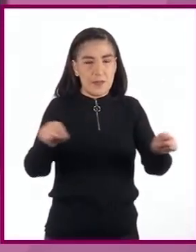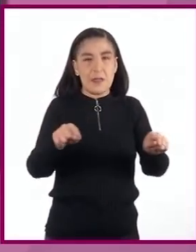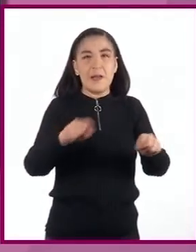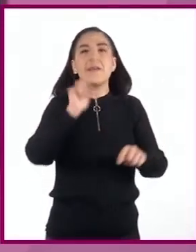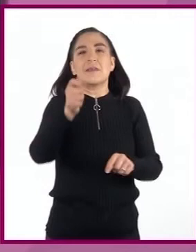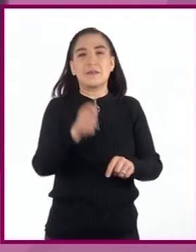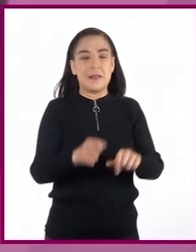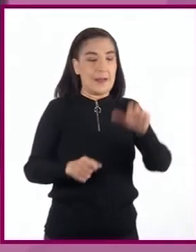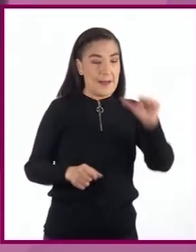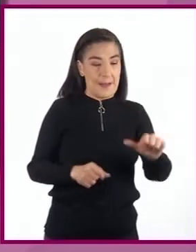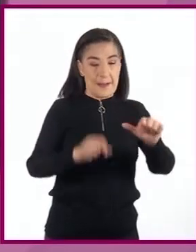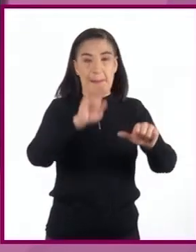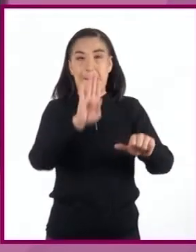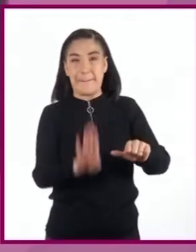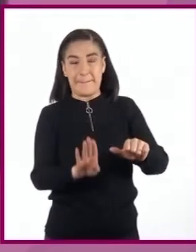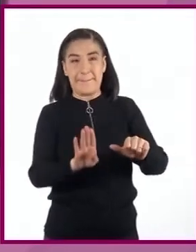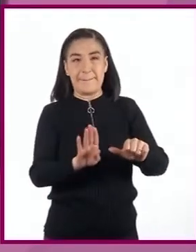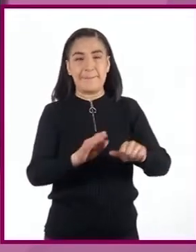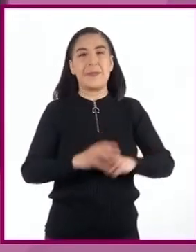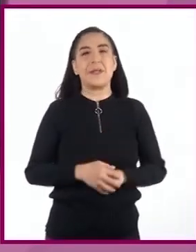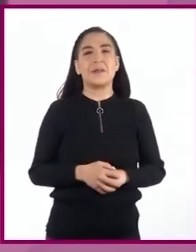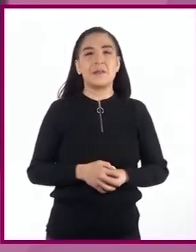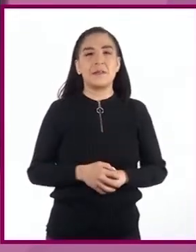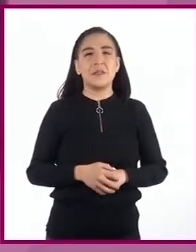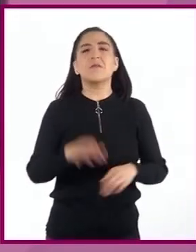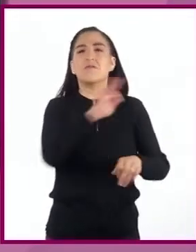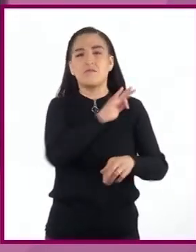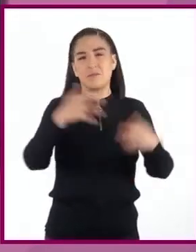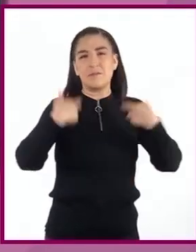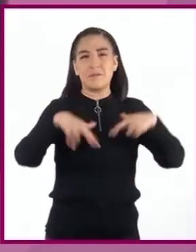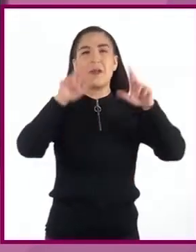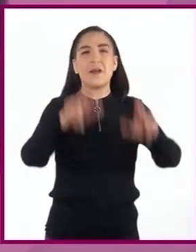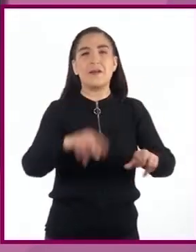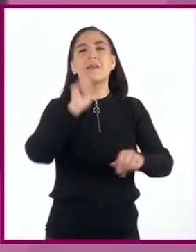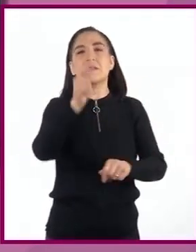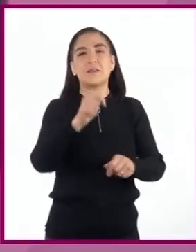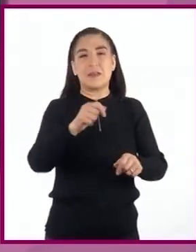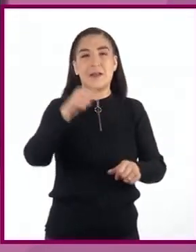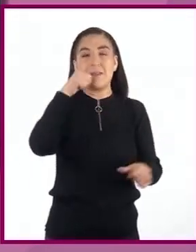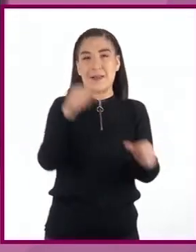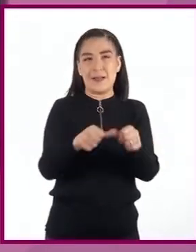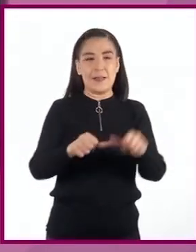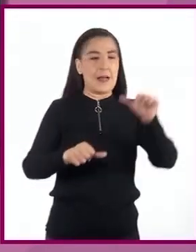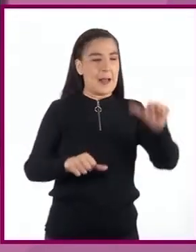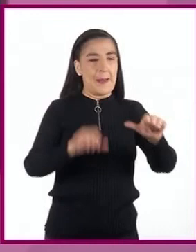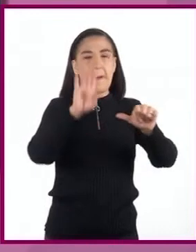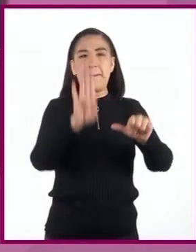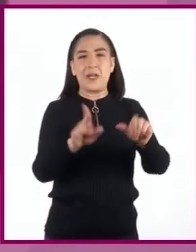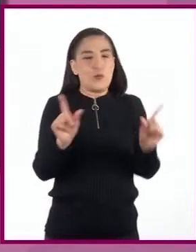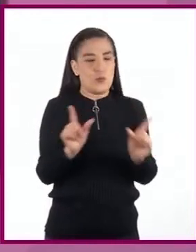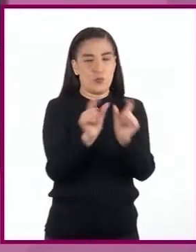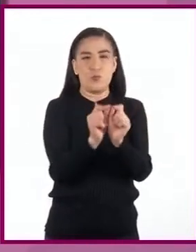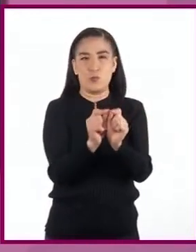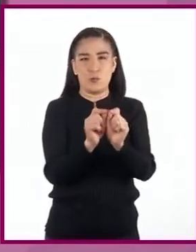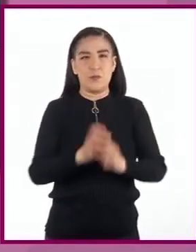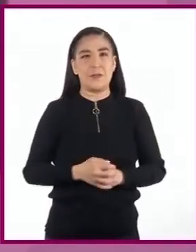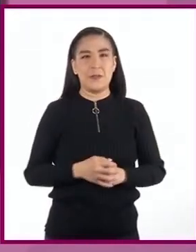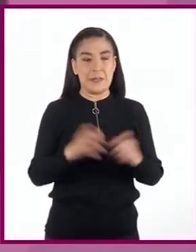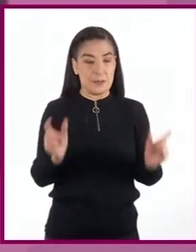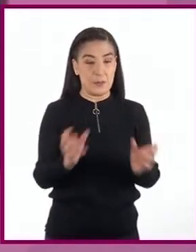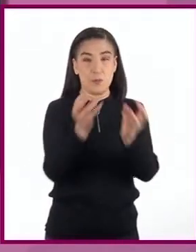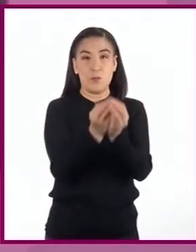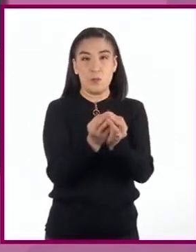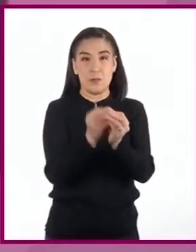los vértices A y B, lo podemos representar escribiendo las letras A y B juntas, con una